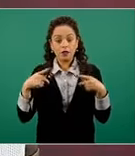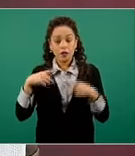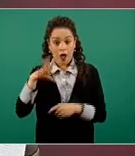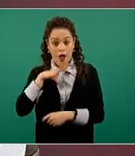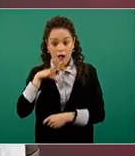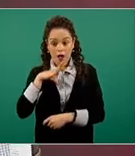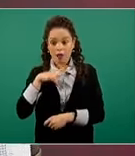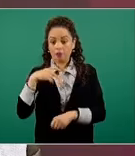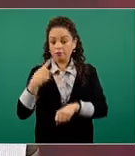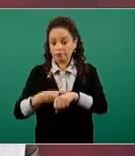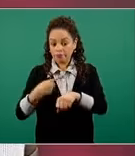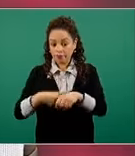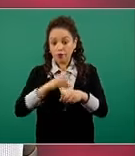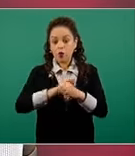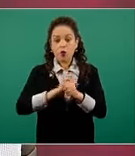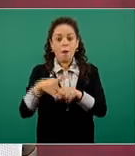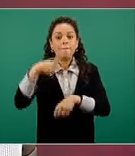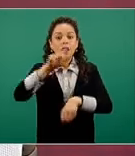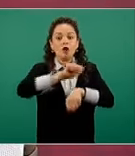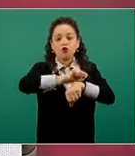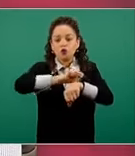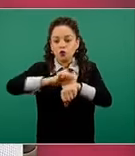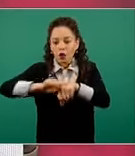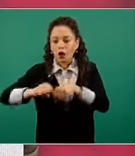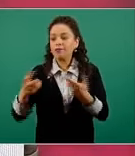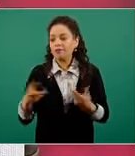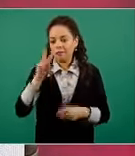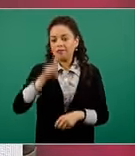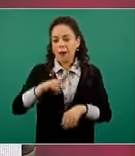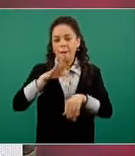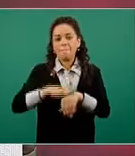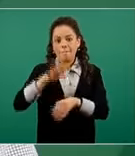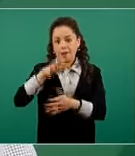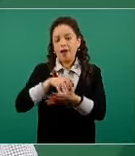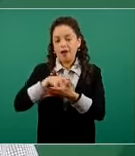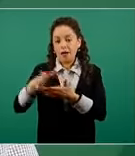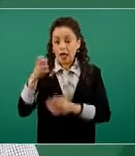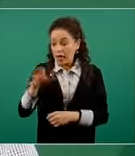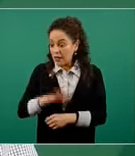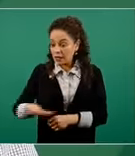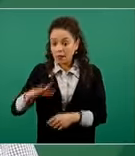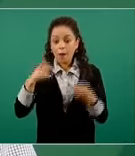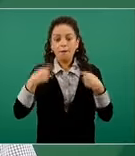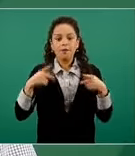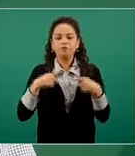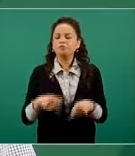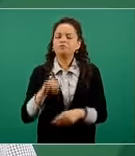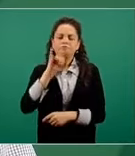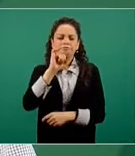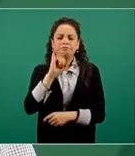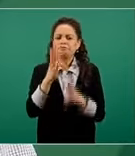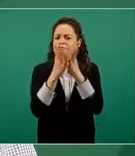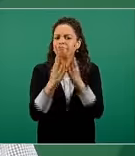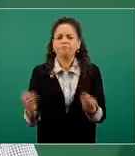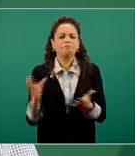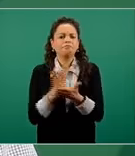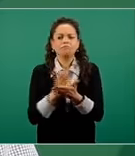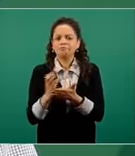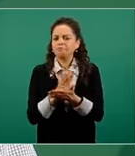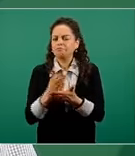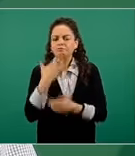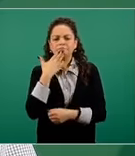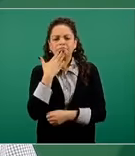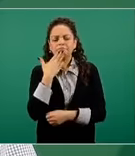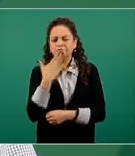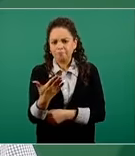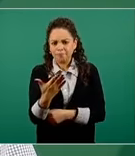COVID leve, que estamos hablando que es la gran mayoría, estas personas van a terminar recuperando su salud, van a terminar